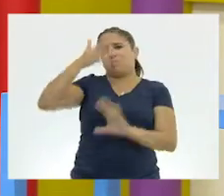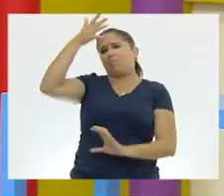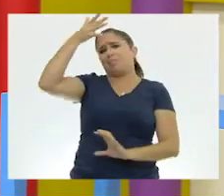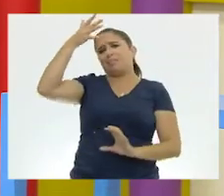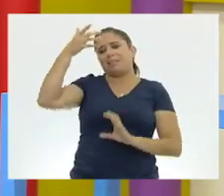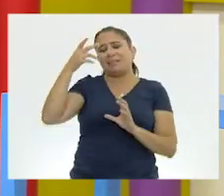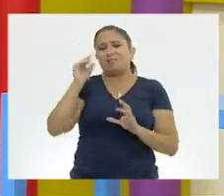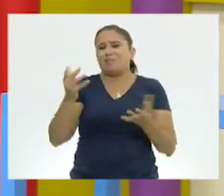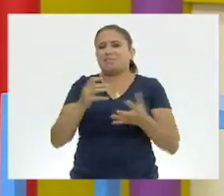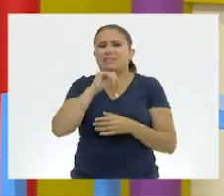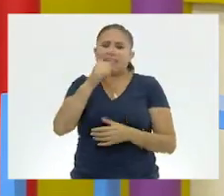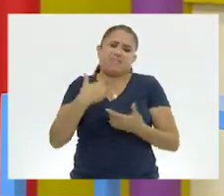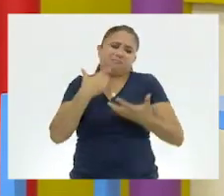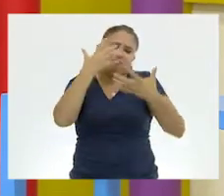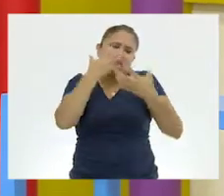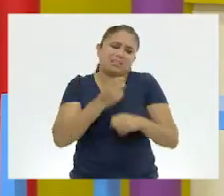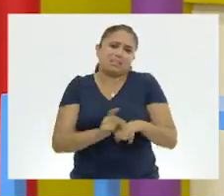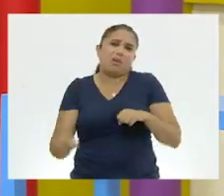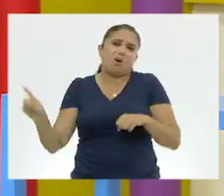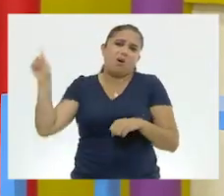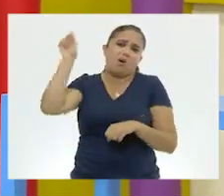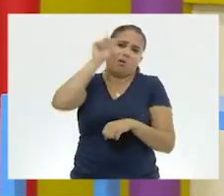nada y estoy triste todo el tiempo.